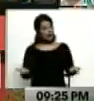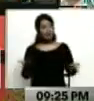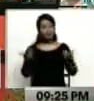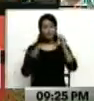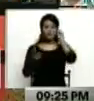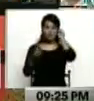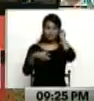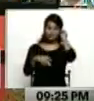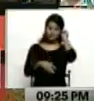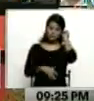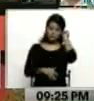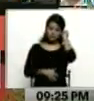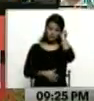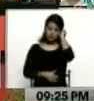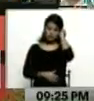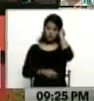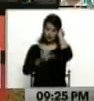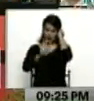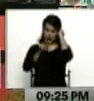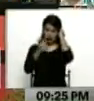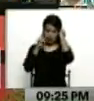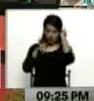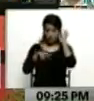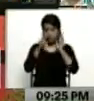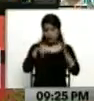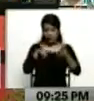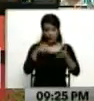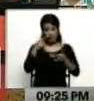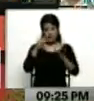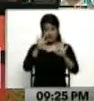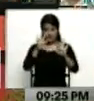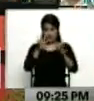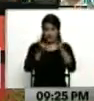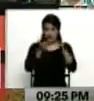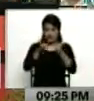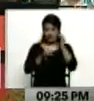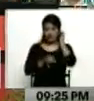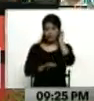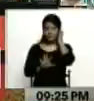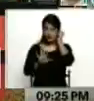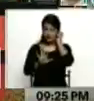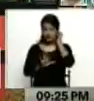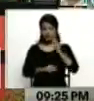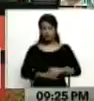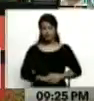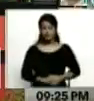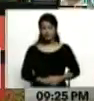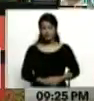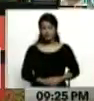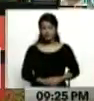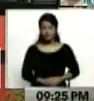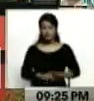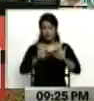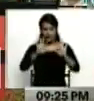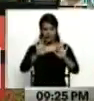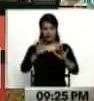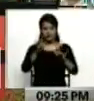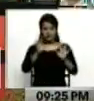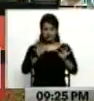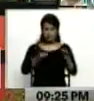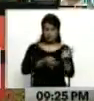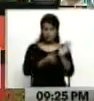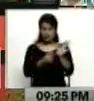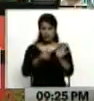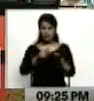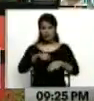principal de esta gravísima crisis ya va No lo puedo subir cosa aquí